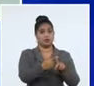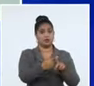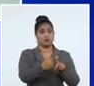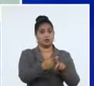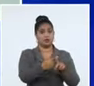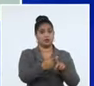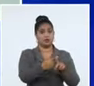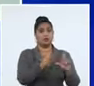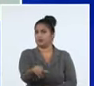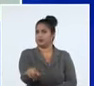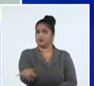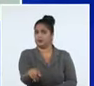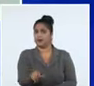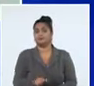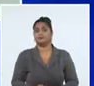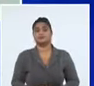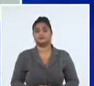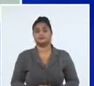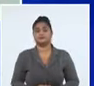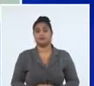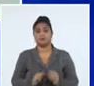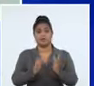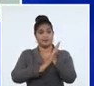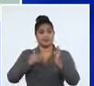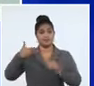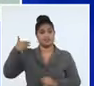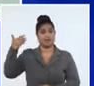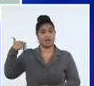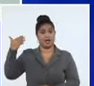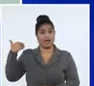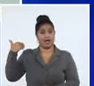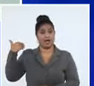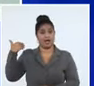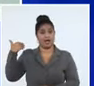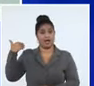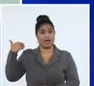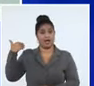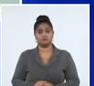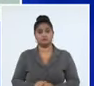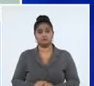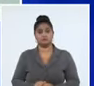continuación, pues realmente gracias.